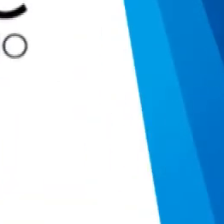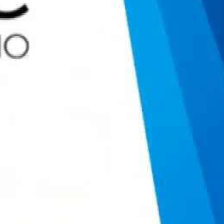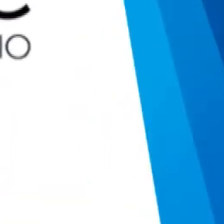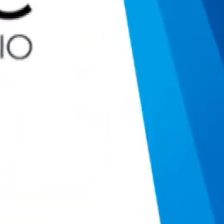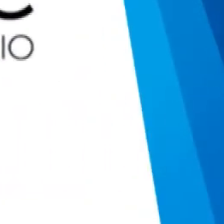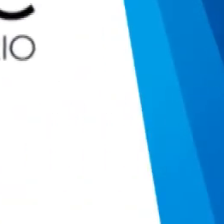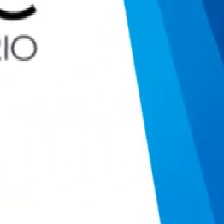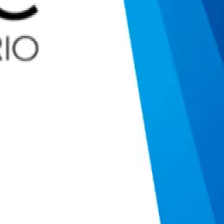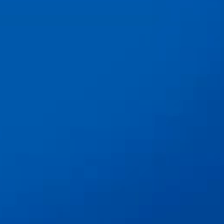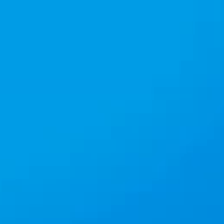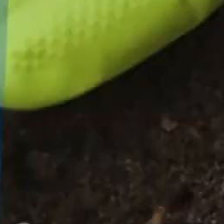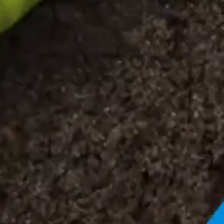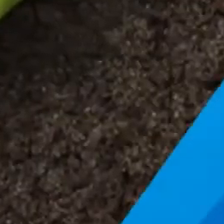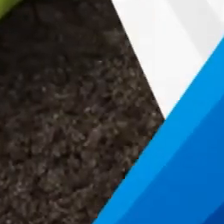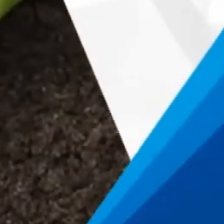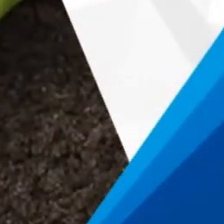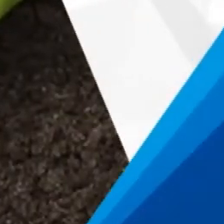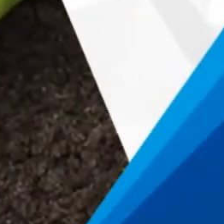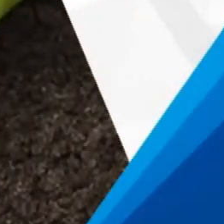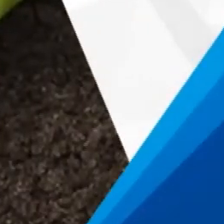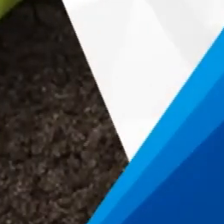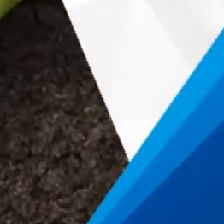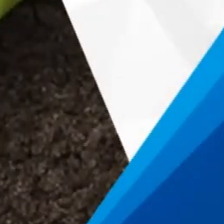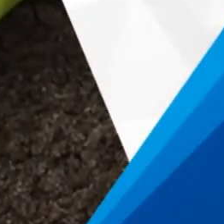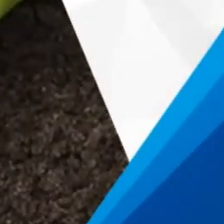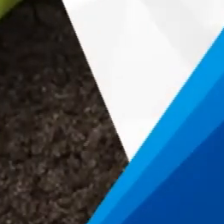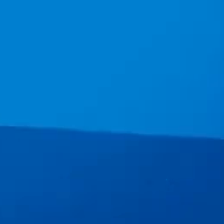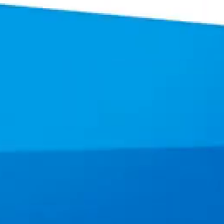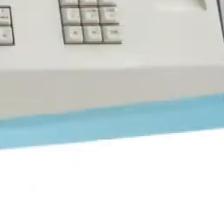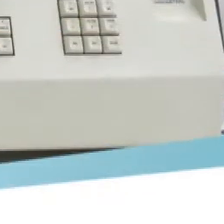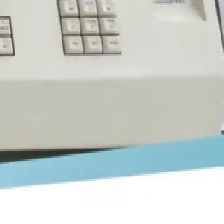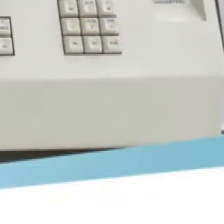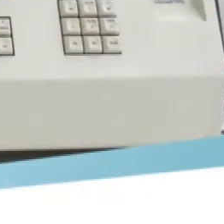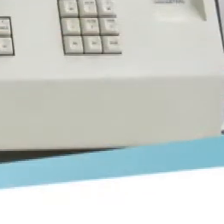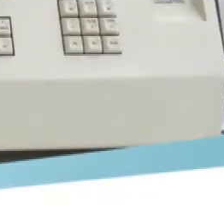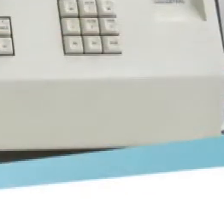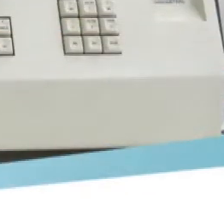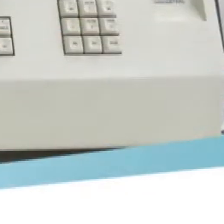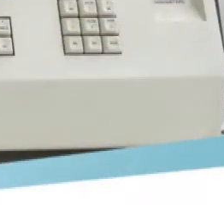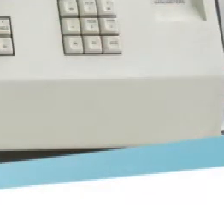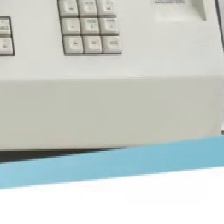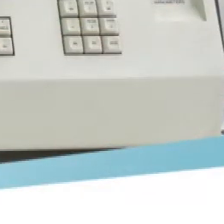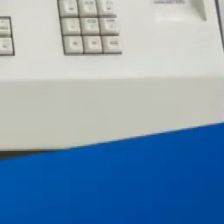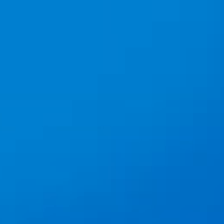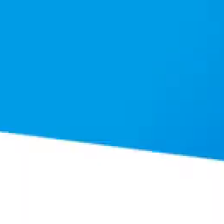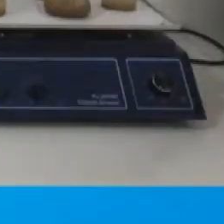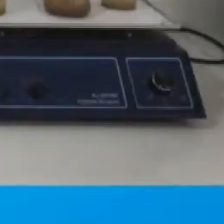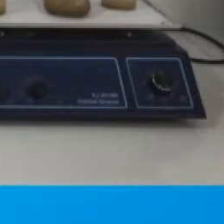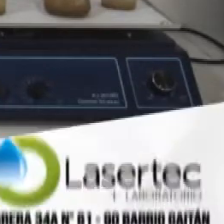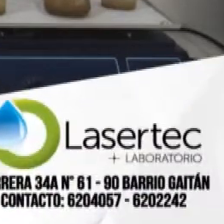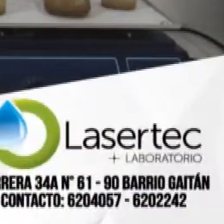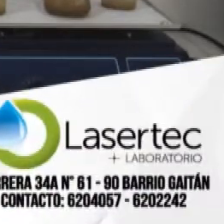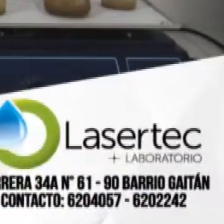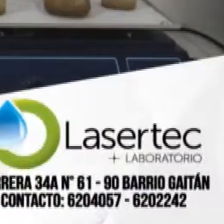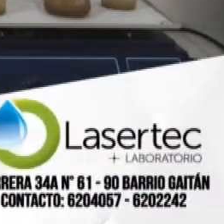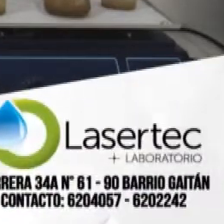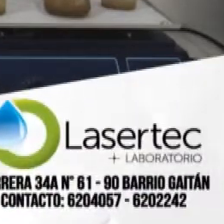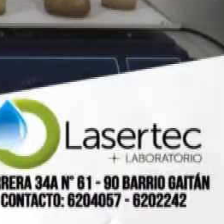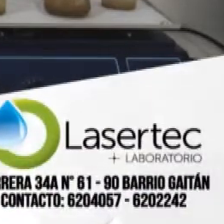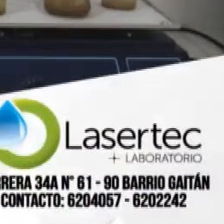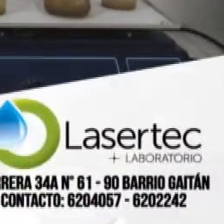Señor agricultor, aumente la producción de sus cultivos con una correcta fertilización. Ya existe en Barranca Bermeja un